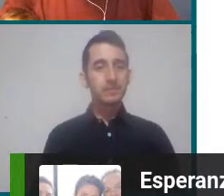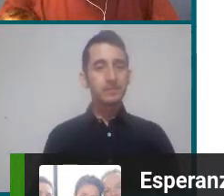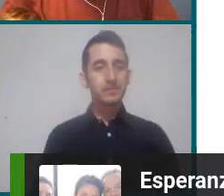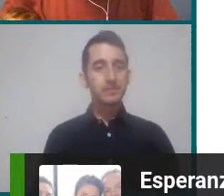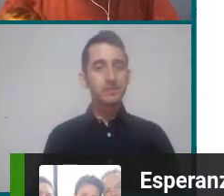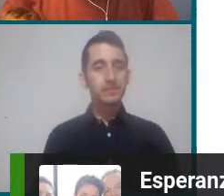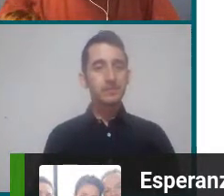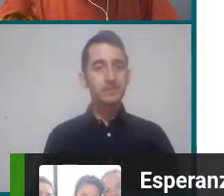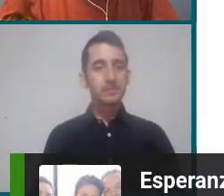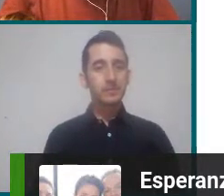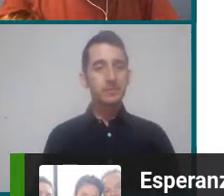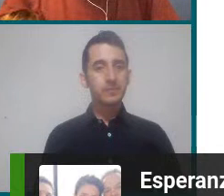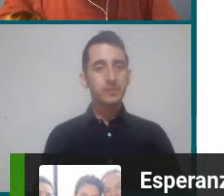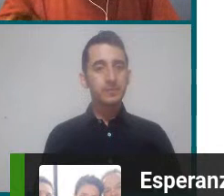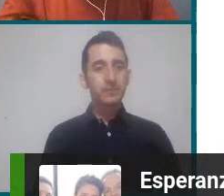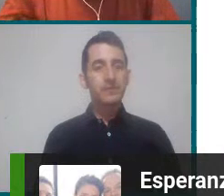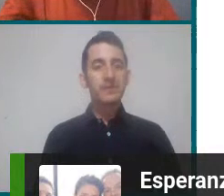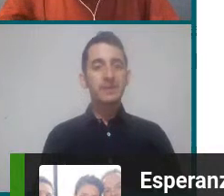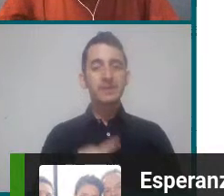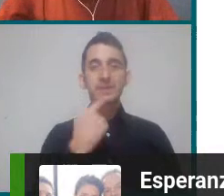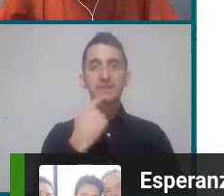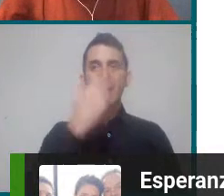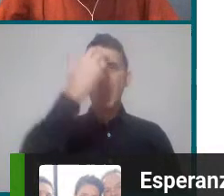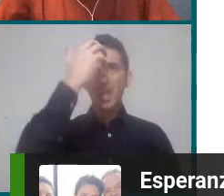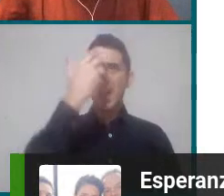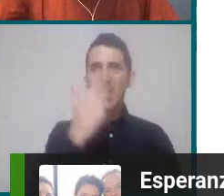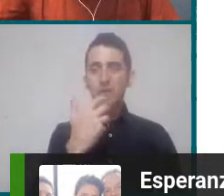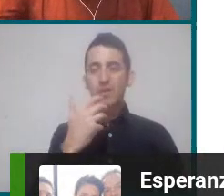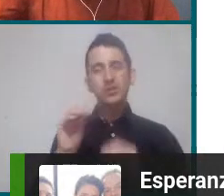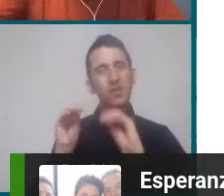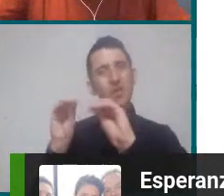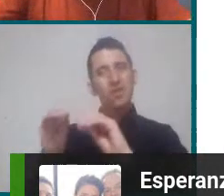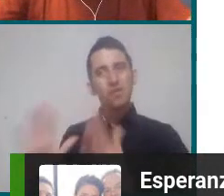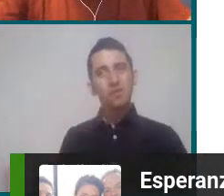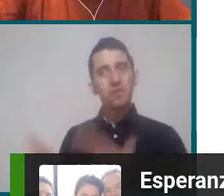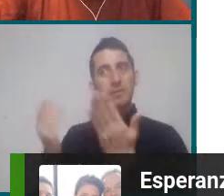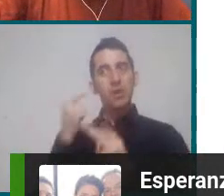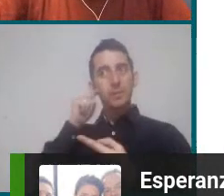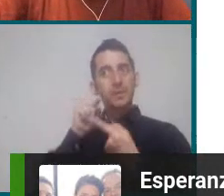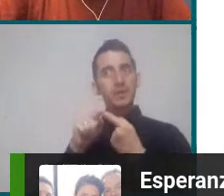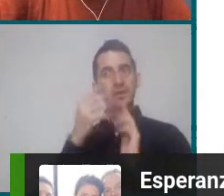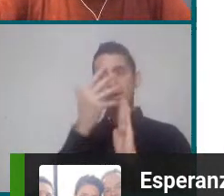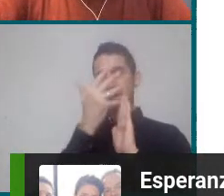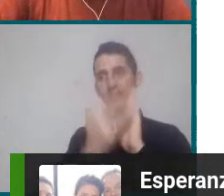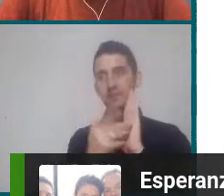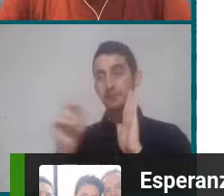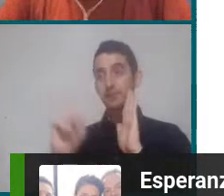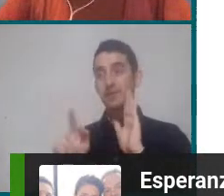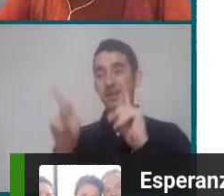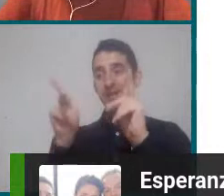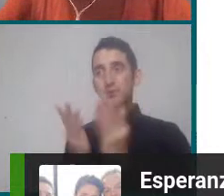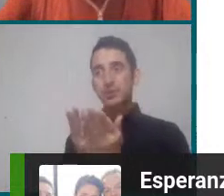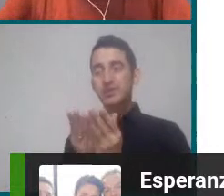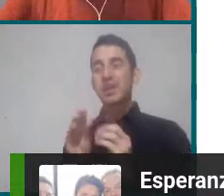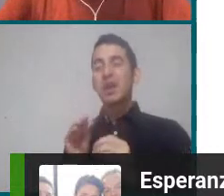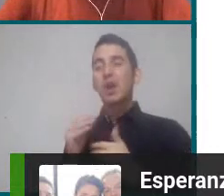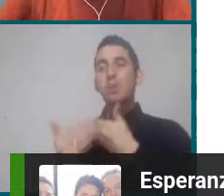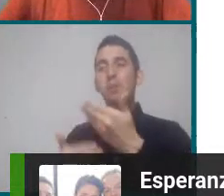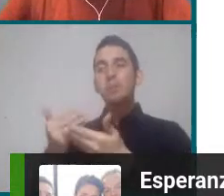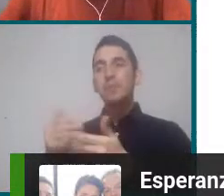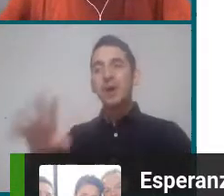¿Cuál tienes? Se realiza evaluación formativa, no con el propósito de calificar, se hace para apoyar a los estudiantes en los procesos de